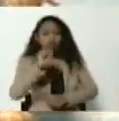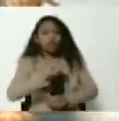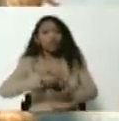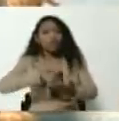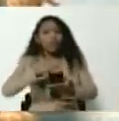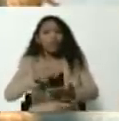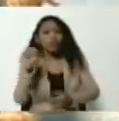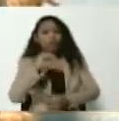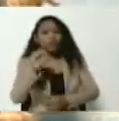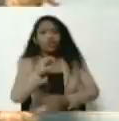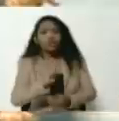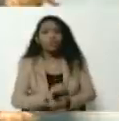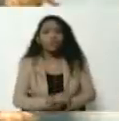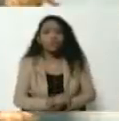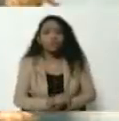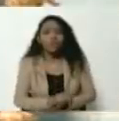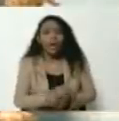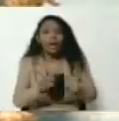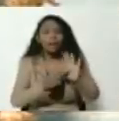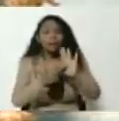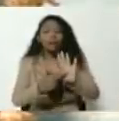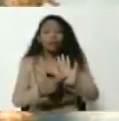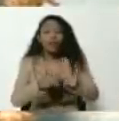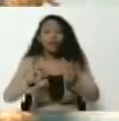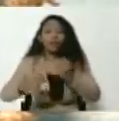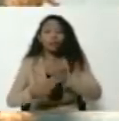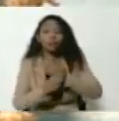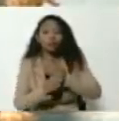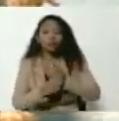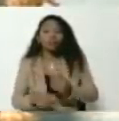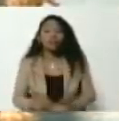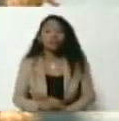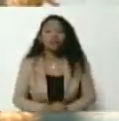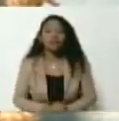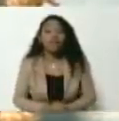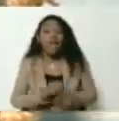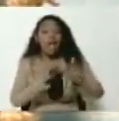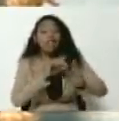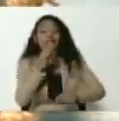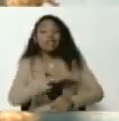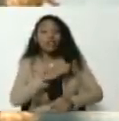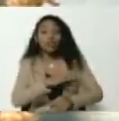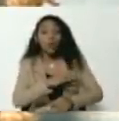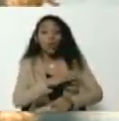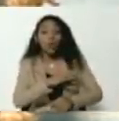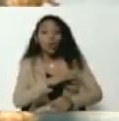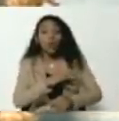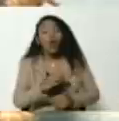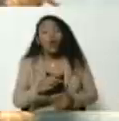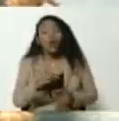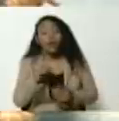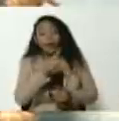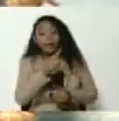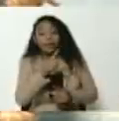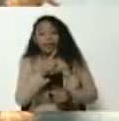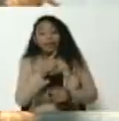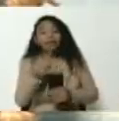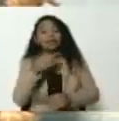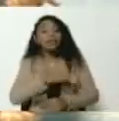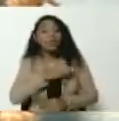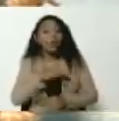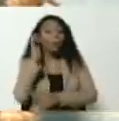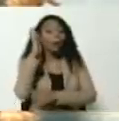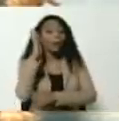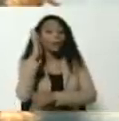firmaron, Troconi firma en representación de Juan Guaidó. Y este señor Villamayor, señores parlamentarios de Paraguay,